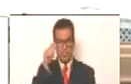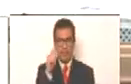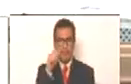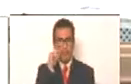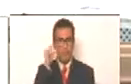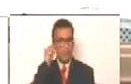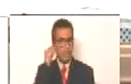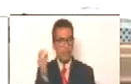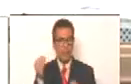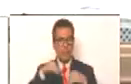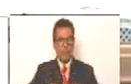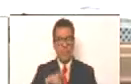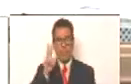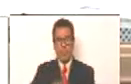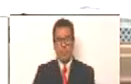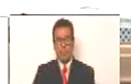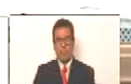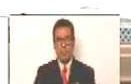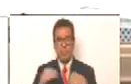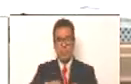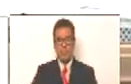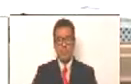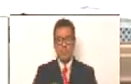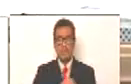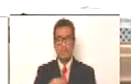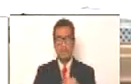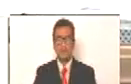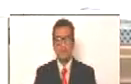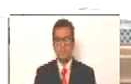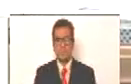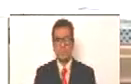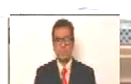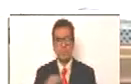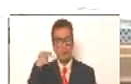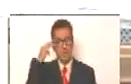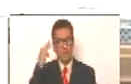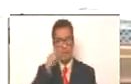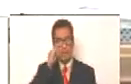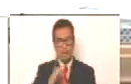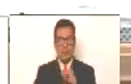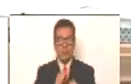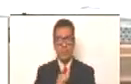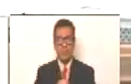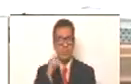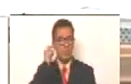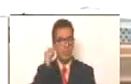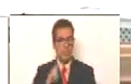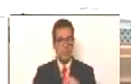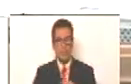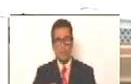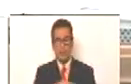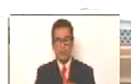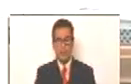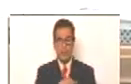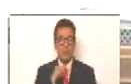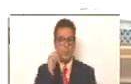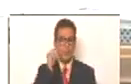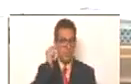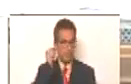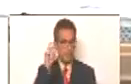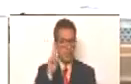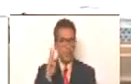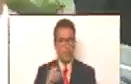con aprobar el acuerdo con motivo de conmemorar el Día Internacional de la Mujer y en respaldo a la creación de la Gran Misión Mujer Venezuela, sírvanse en manifestarlo con la